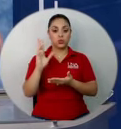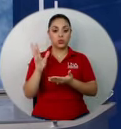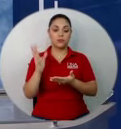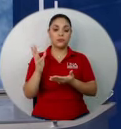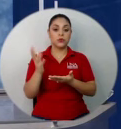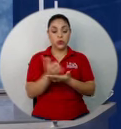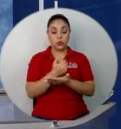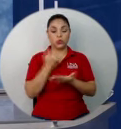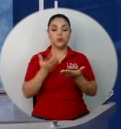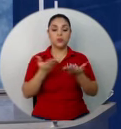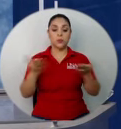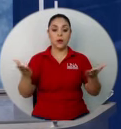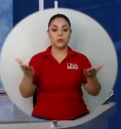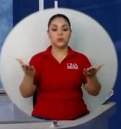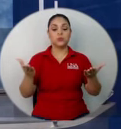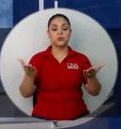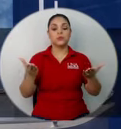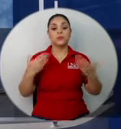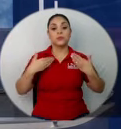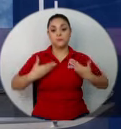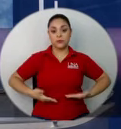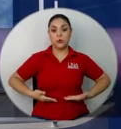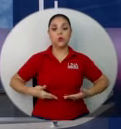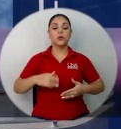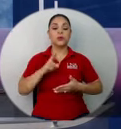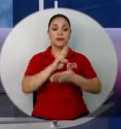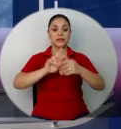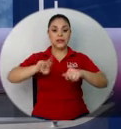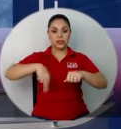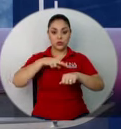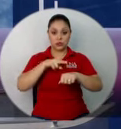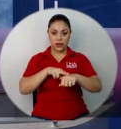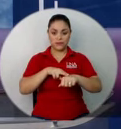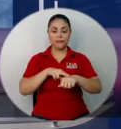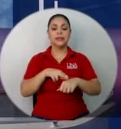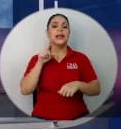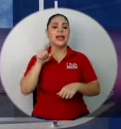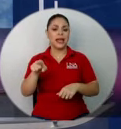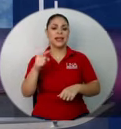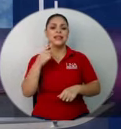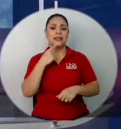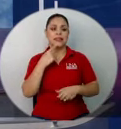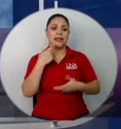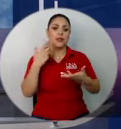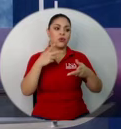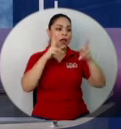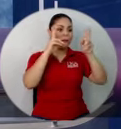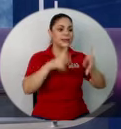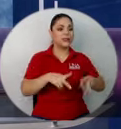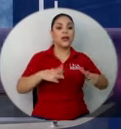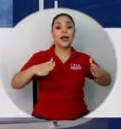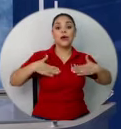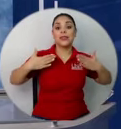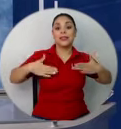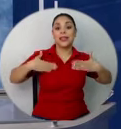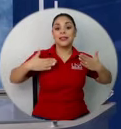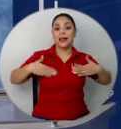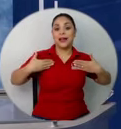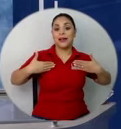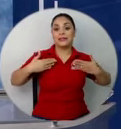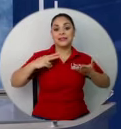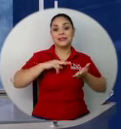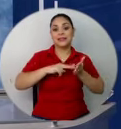tema de, ¿verdad?, de productividad y de clima laboral, porque en definitiva, pues una persona contenta pues hace mejor su